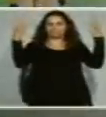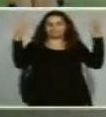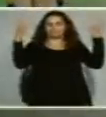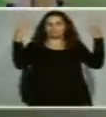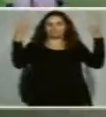Yoo